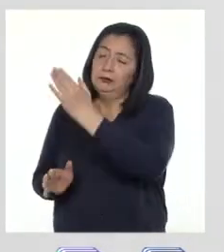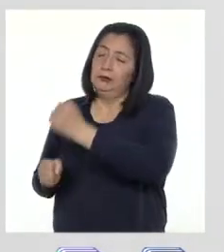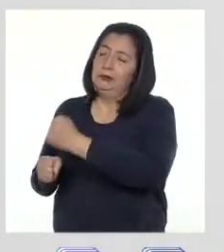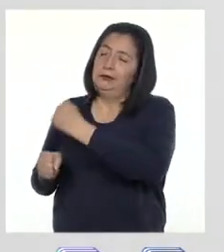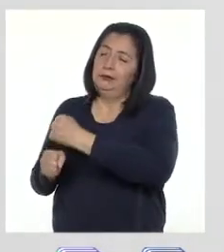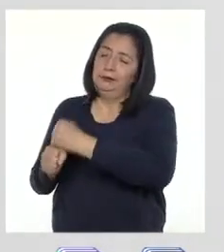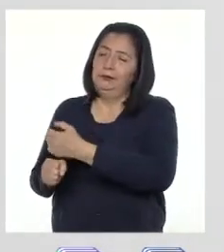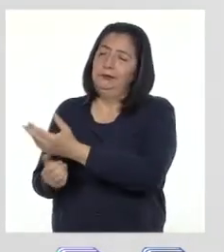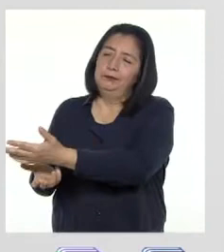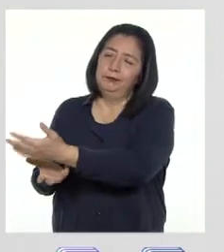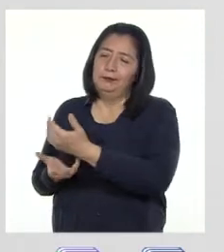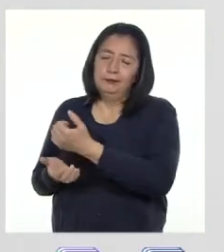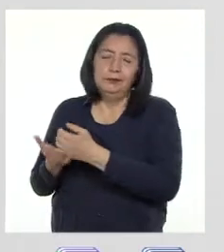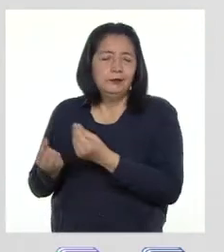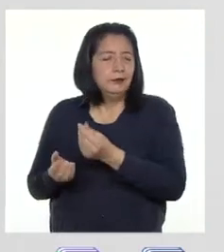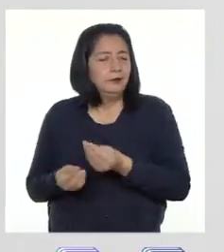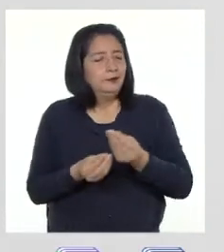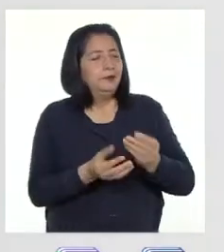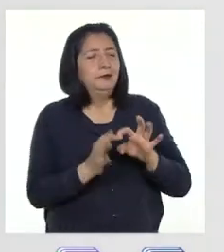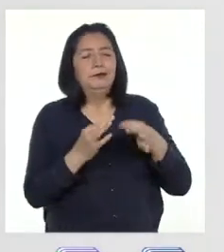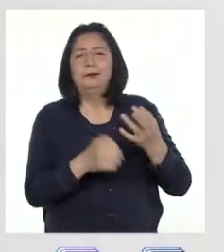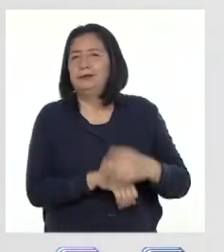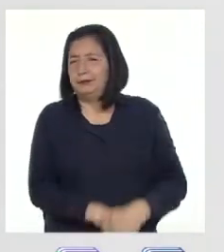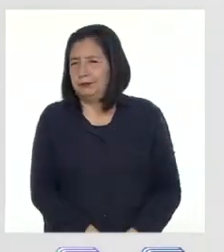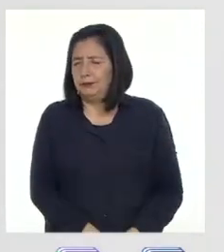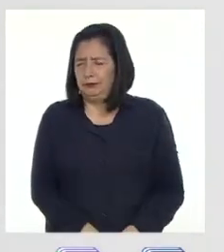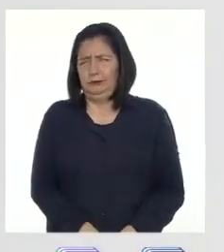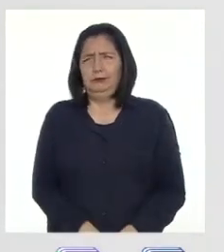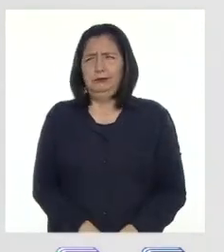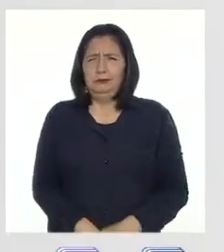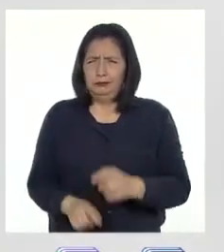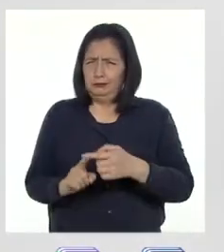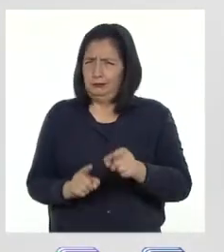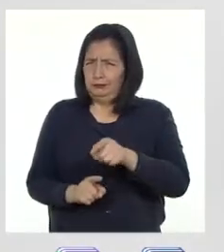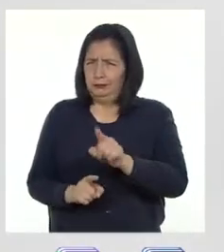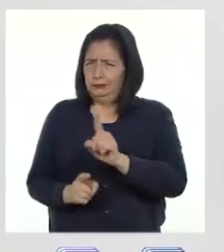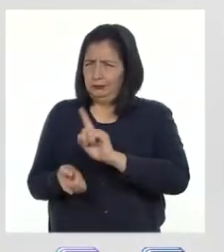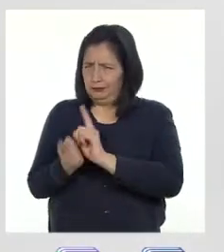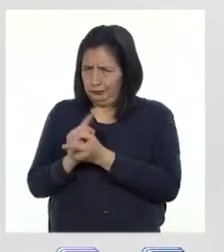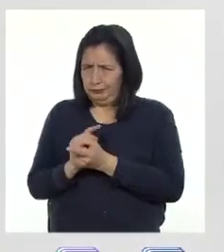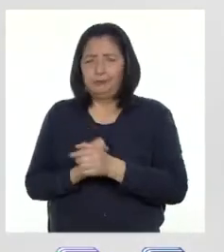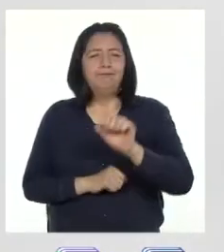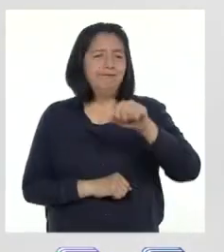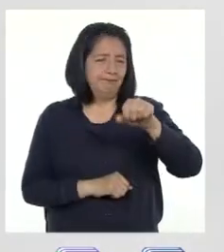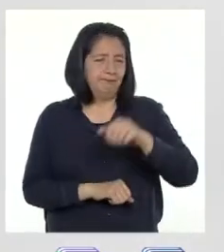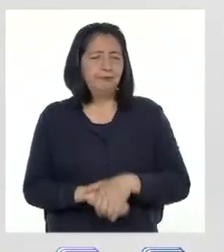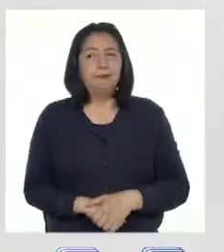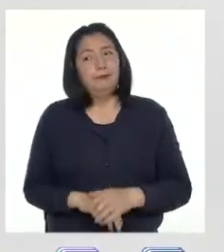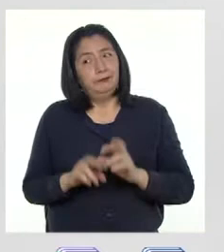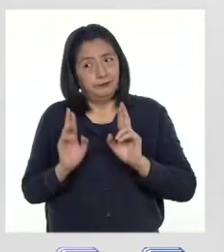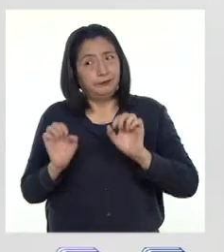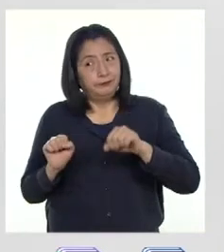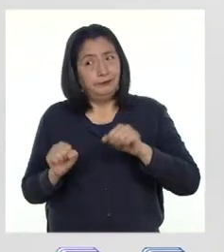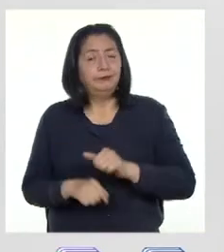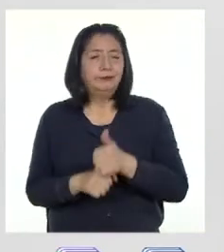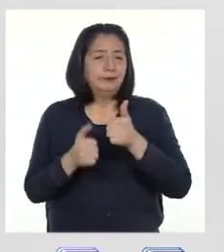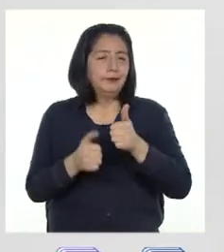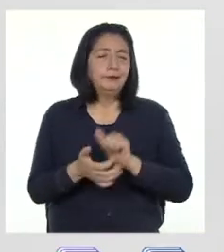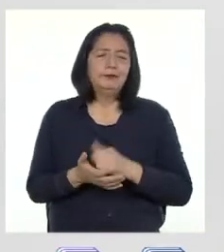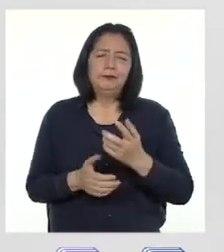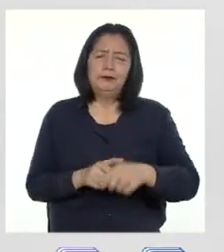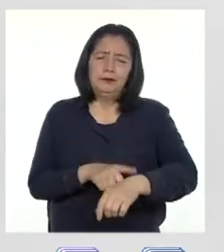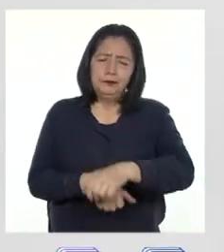para proveer lo que la familia necesitaba. Pero eso está cambiando. Sí, Patty. Afortunadamente,